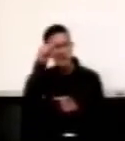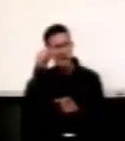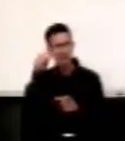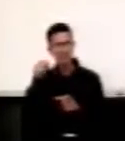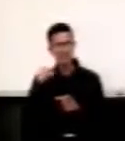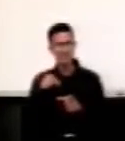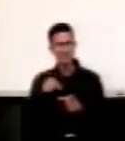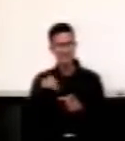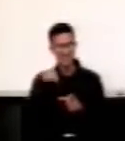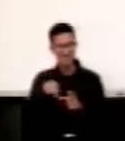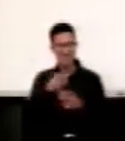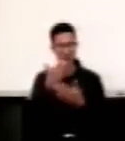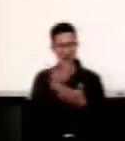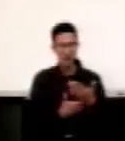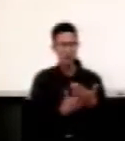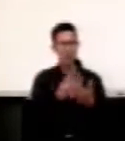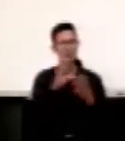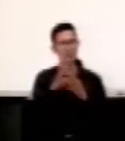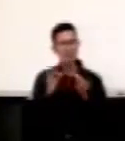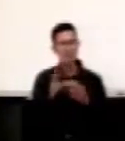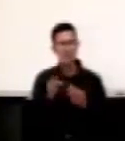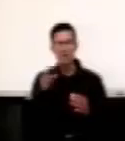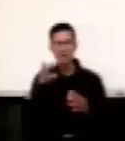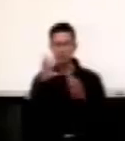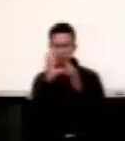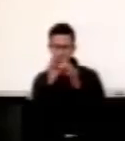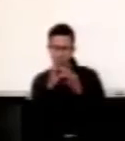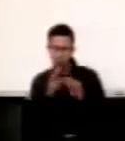muy precisa, platicándonos qué se